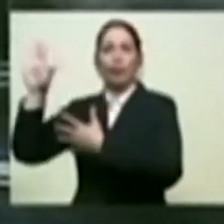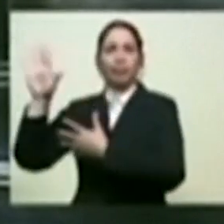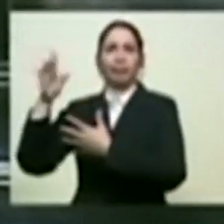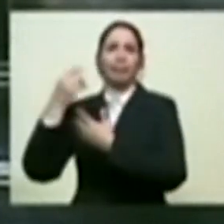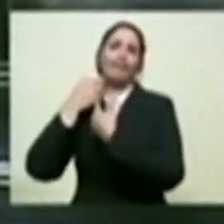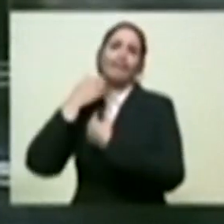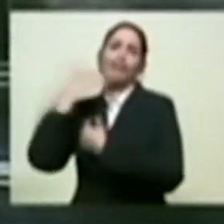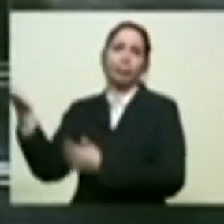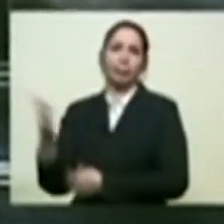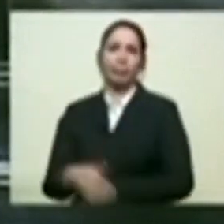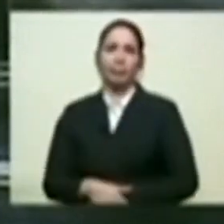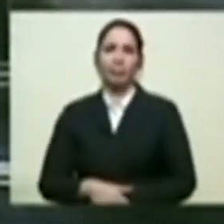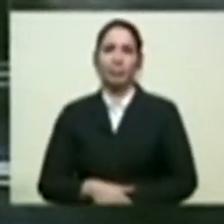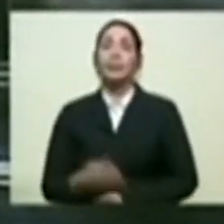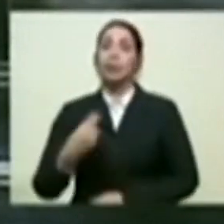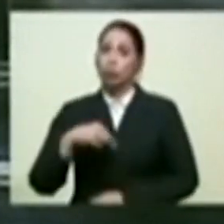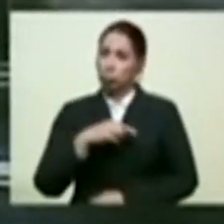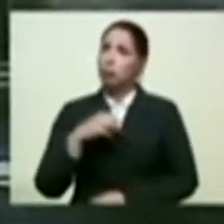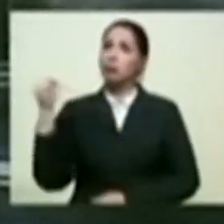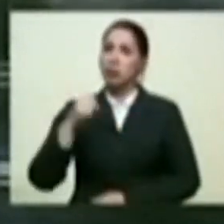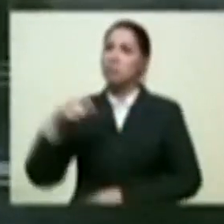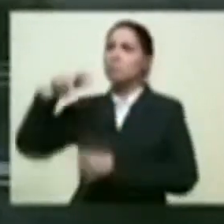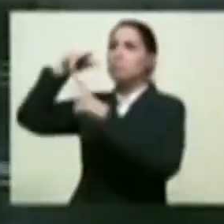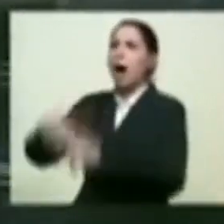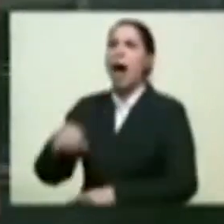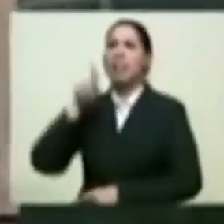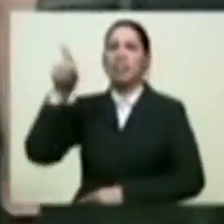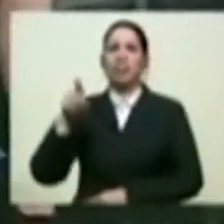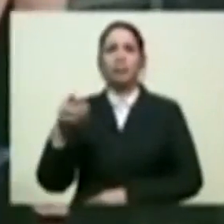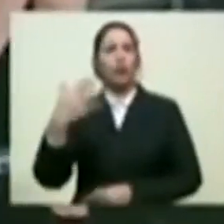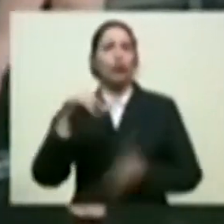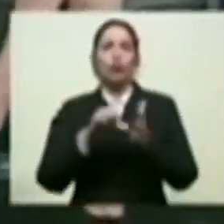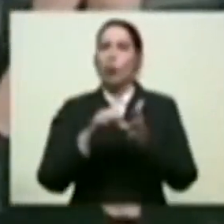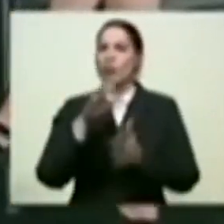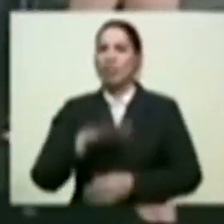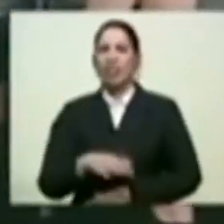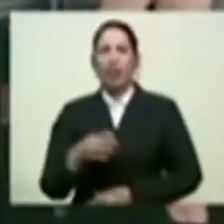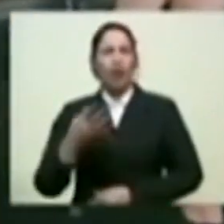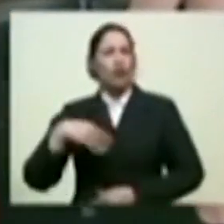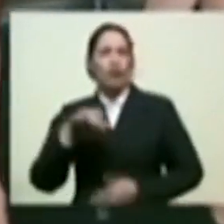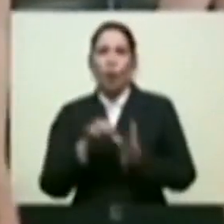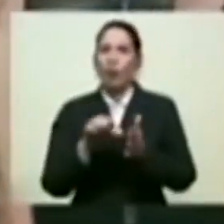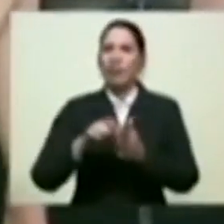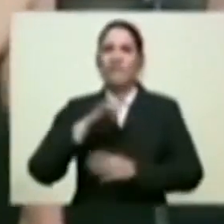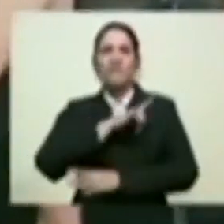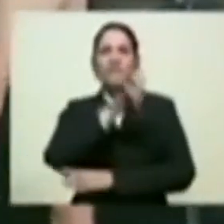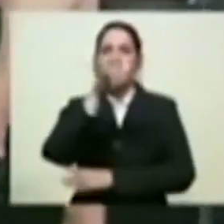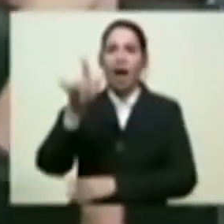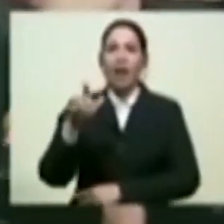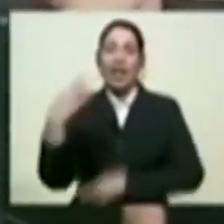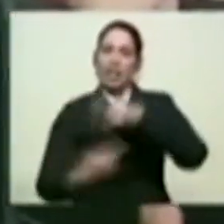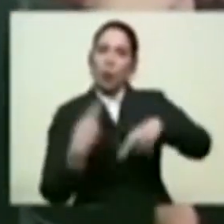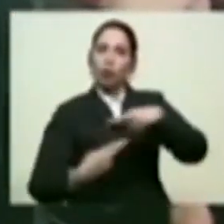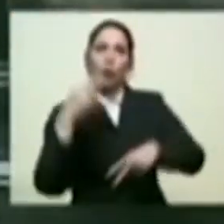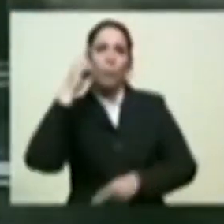si te hemos derrotado y te vamos a derrotar en donde estés a donde viaja la revolución